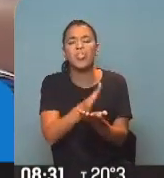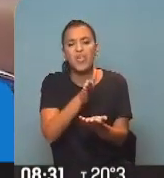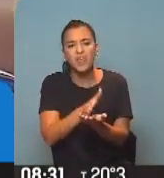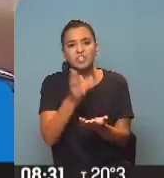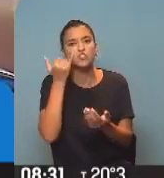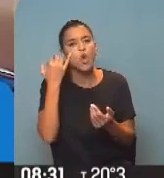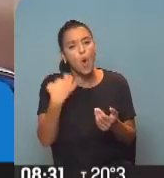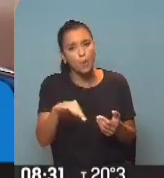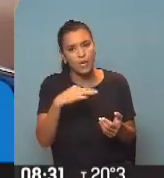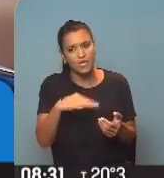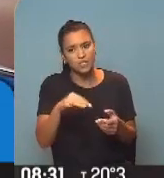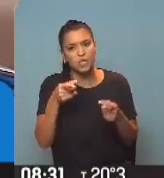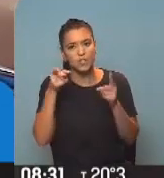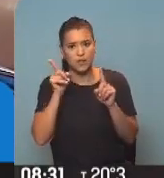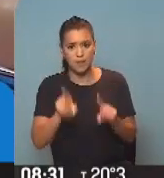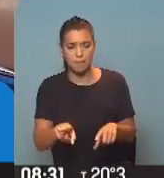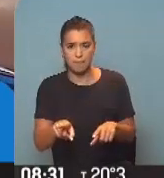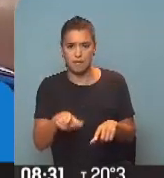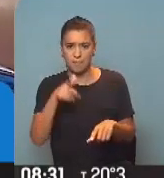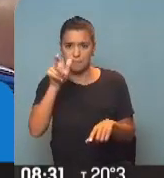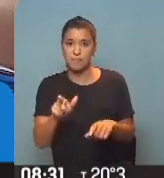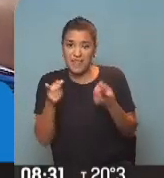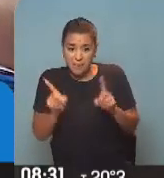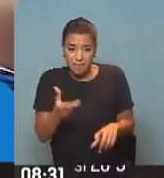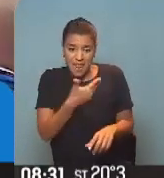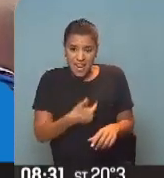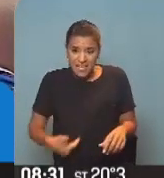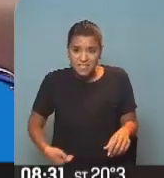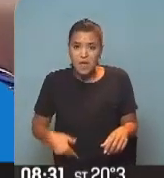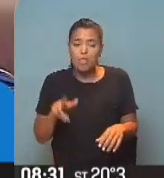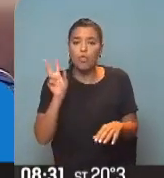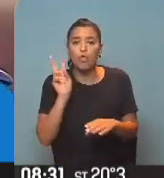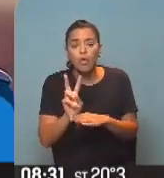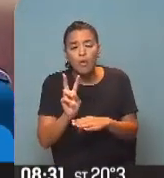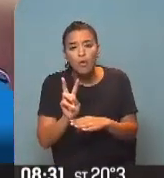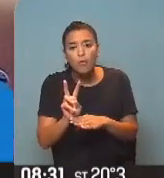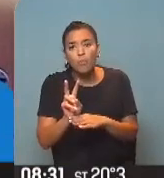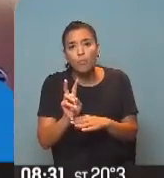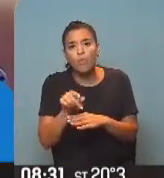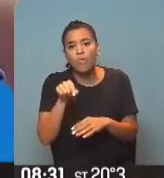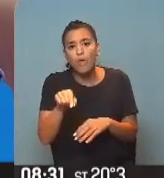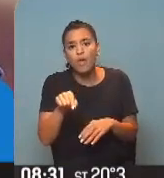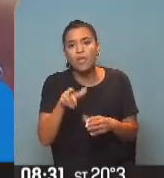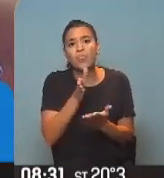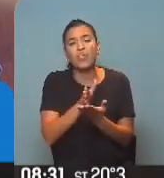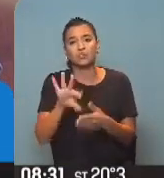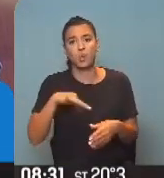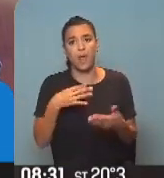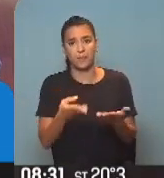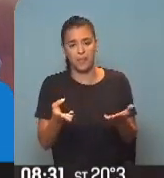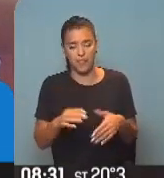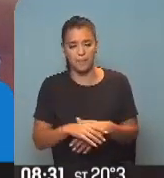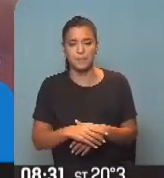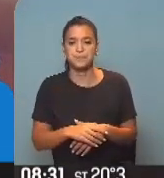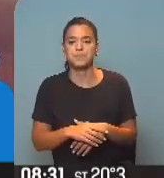las obligaciones que tienen también los particulares el propio estado de salvarguardar los mismos en este caso el derecho a la vida a ver